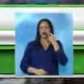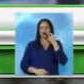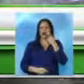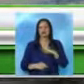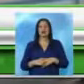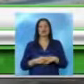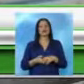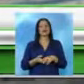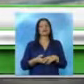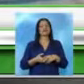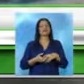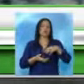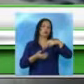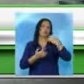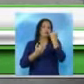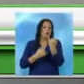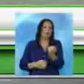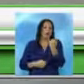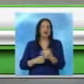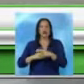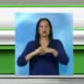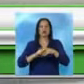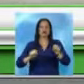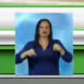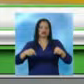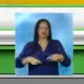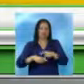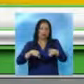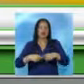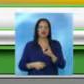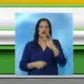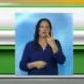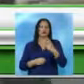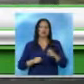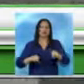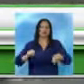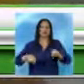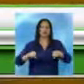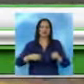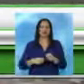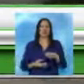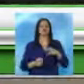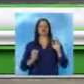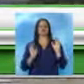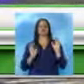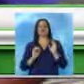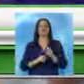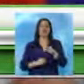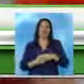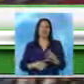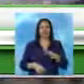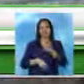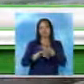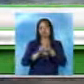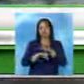una tricimoto conducida por dos robustos amigos. Se nota que lo engríen y lo llevan así para que descanse.